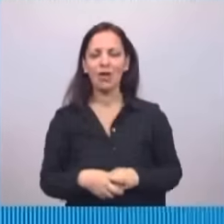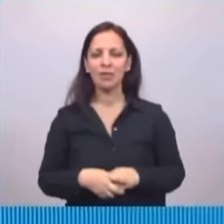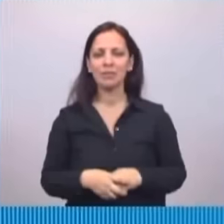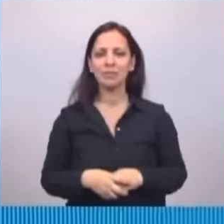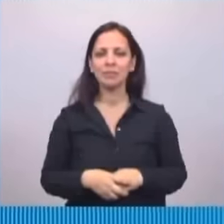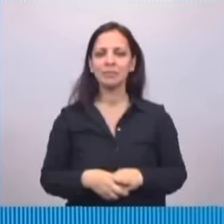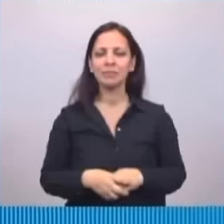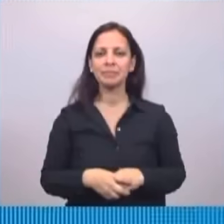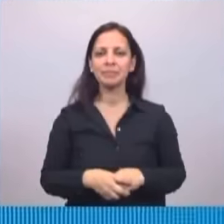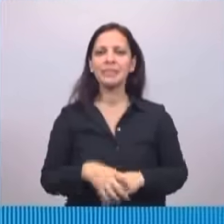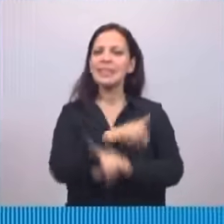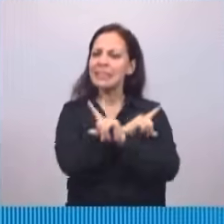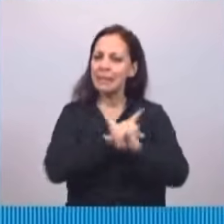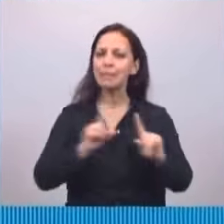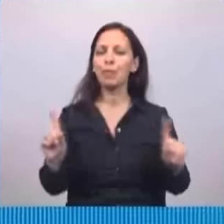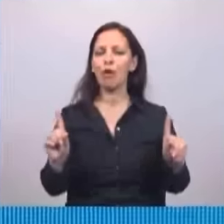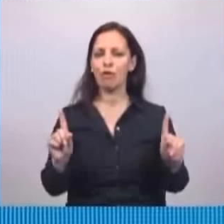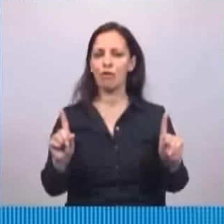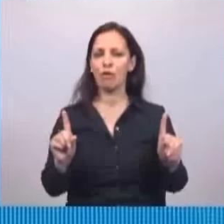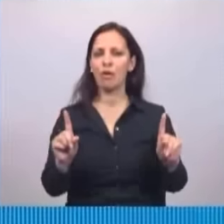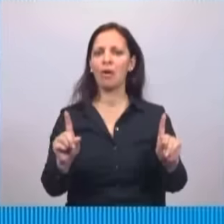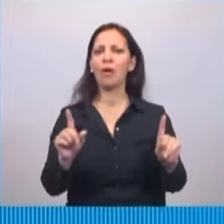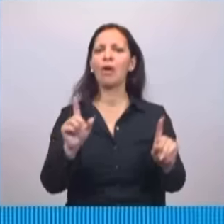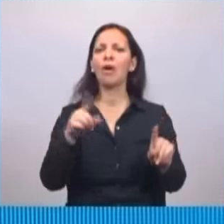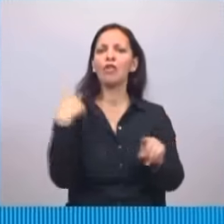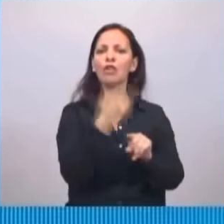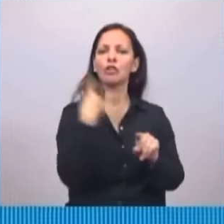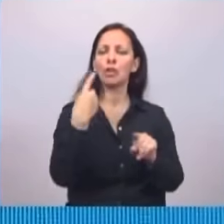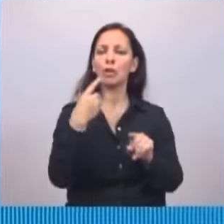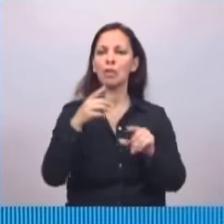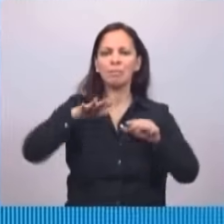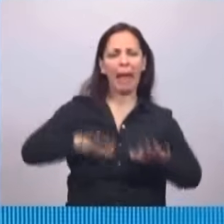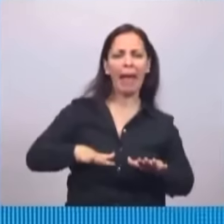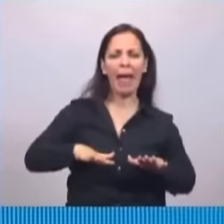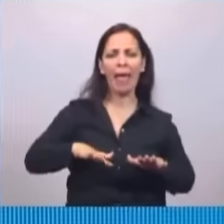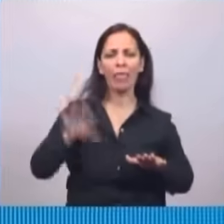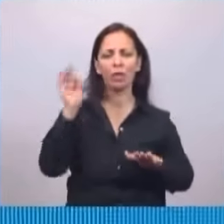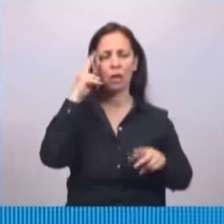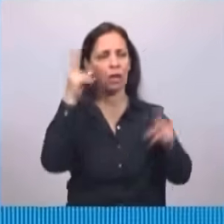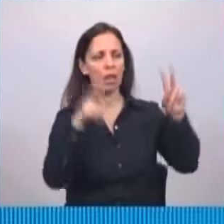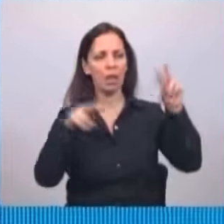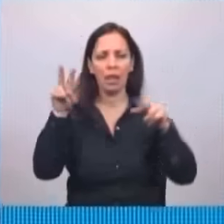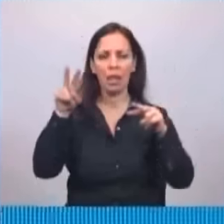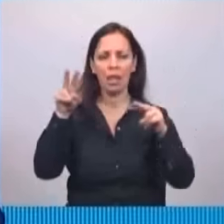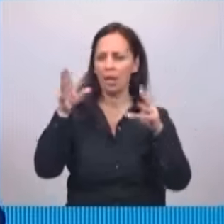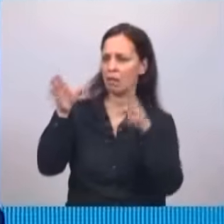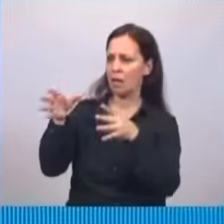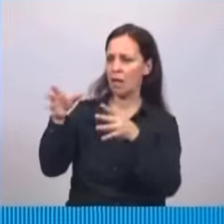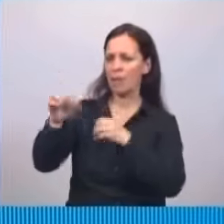trata tampoco de detenernos o distraernos con gestos,